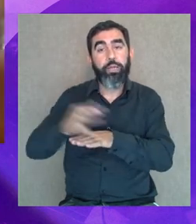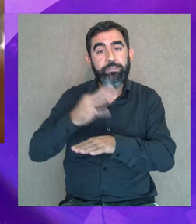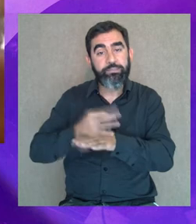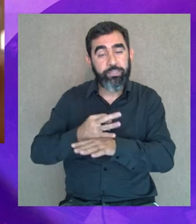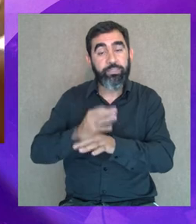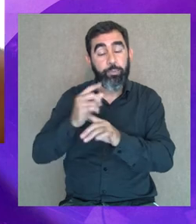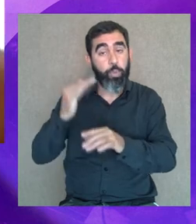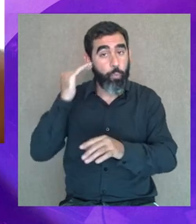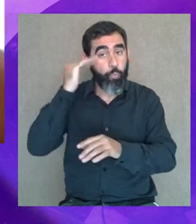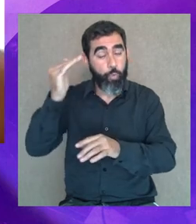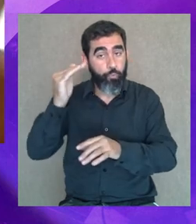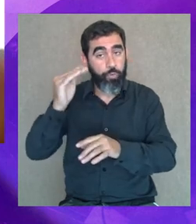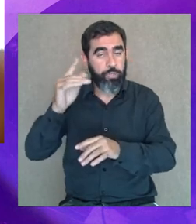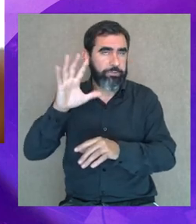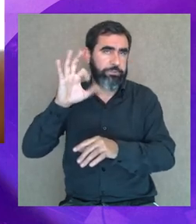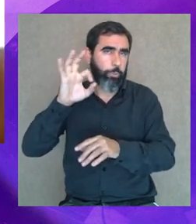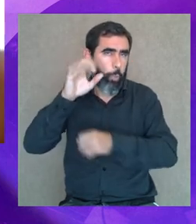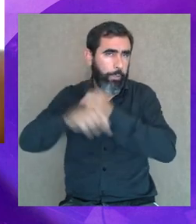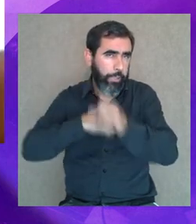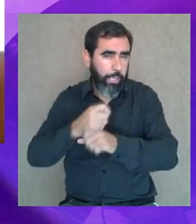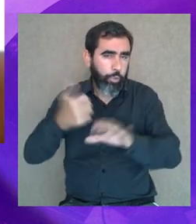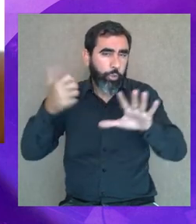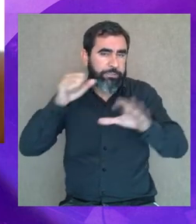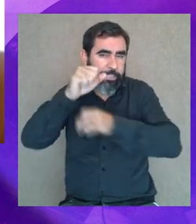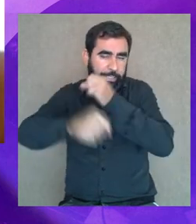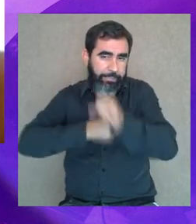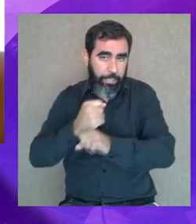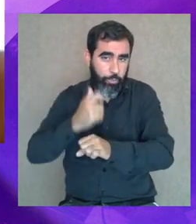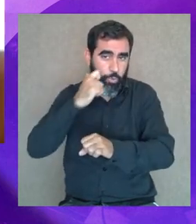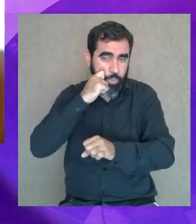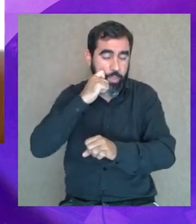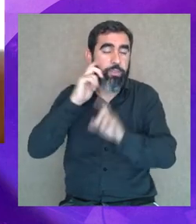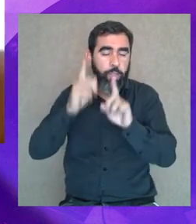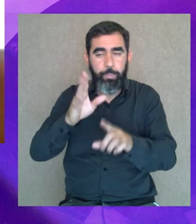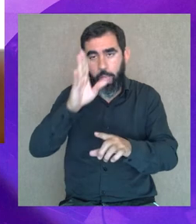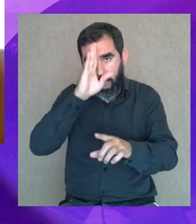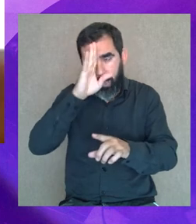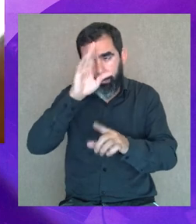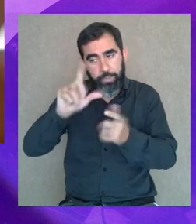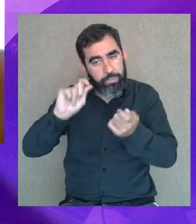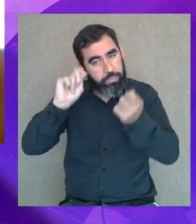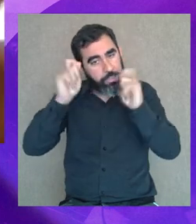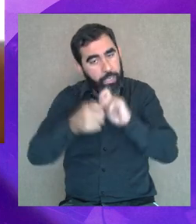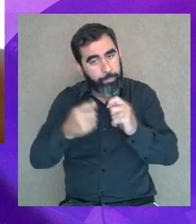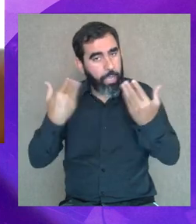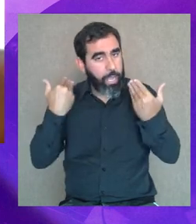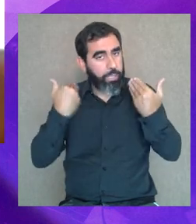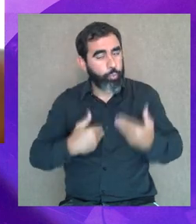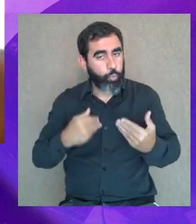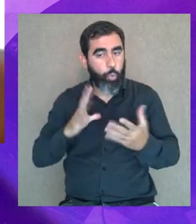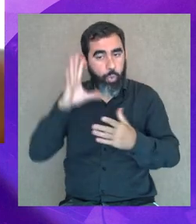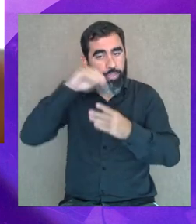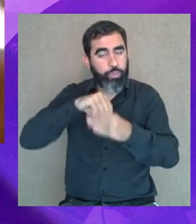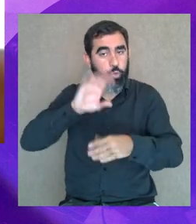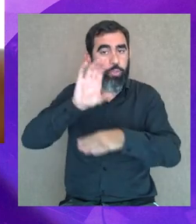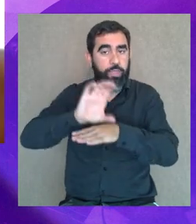incluso creo que es que son profesión cuento con eses entones se va a tener otra o sea otra postura dentro del salón